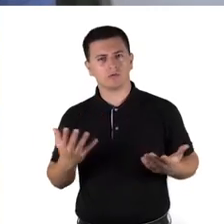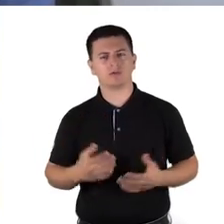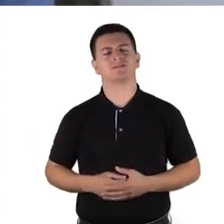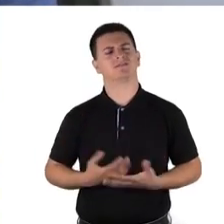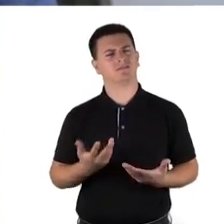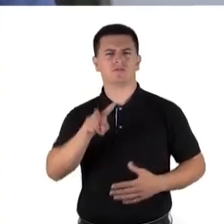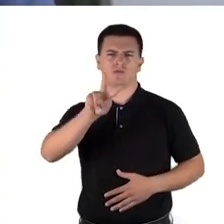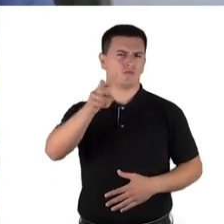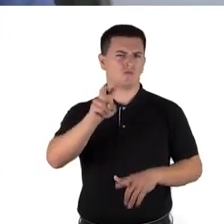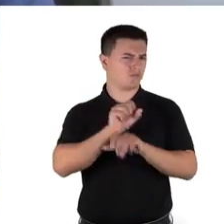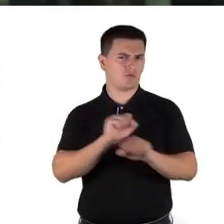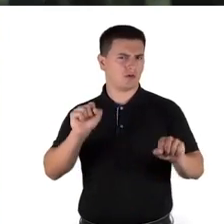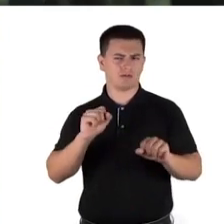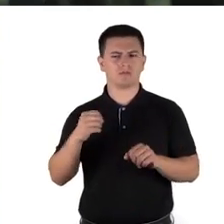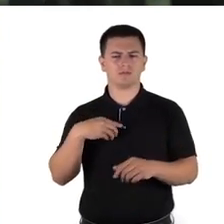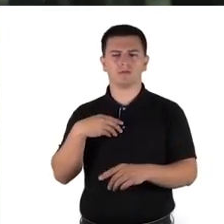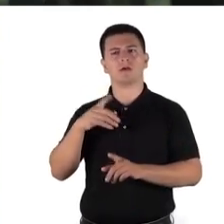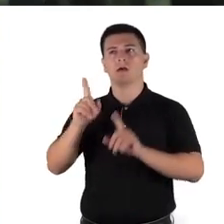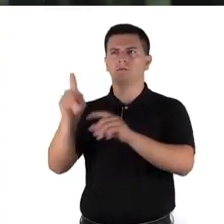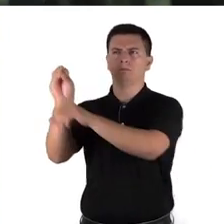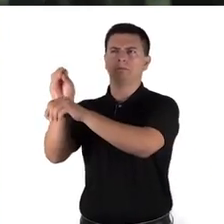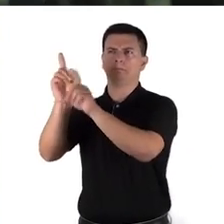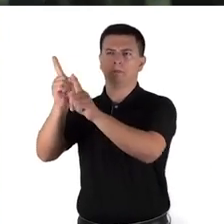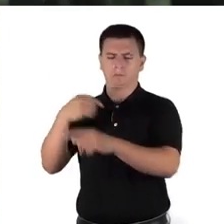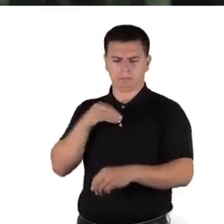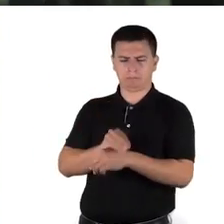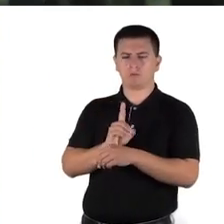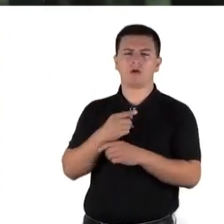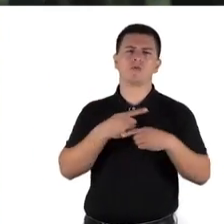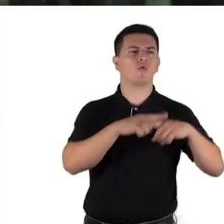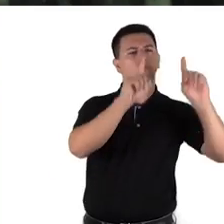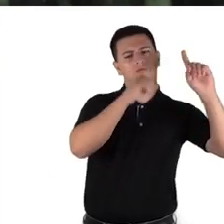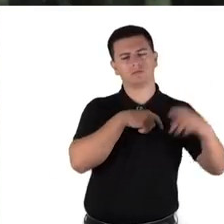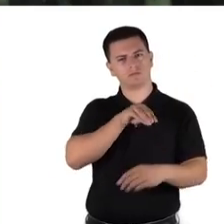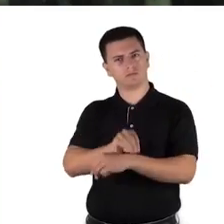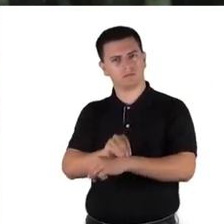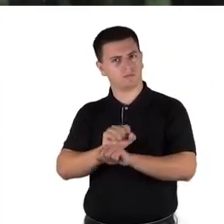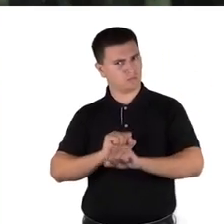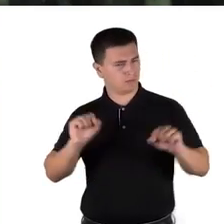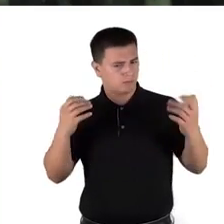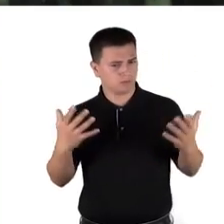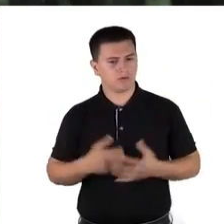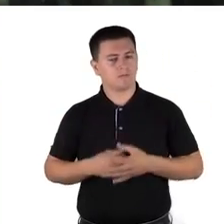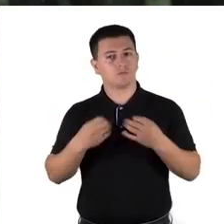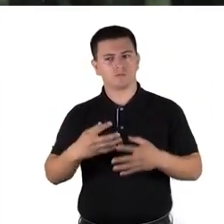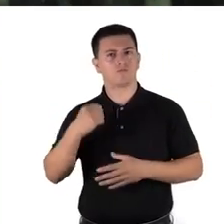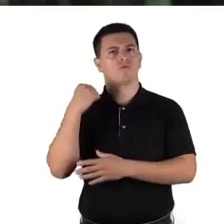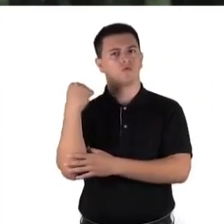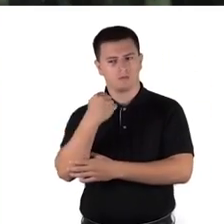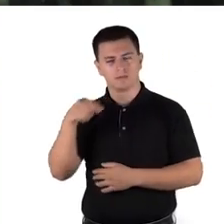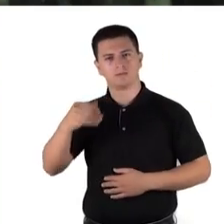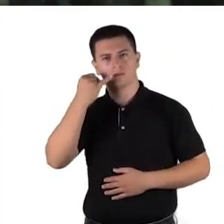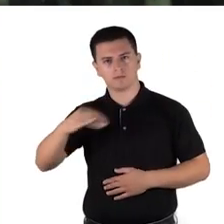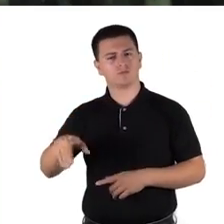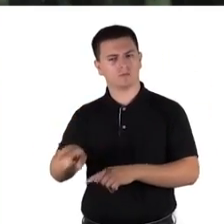que se generó en la casa? Claro, la idea es que los dos estilos de aprendizaje vayan como de la mano, ¿verdad? Sin desmeritar ni uno ni el otro, porque